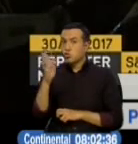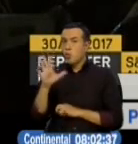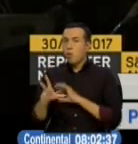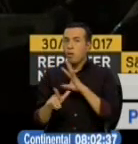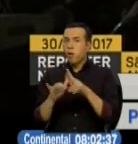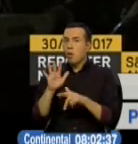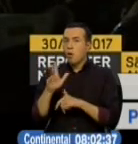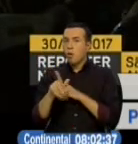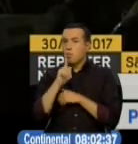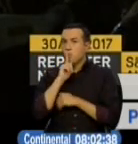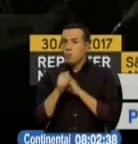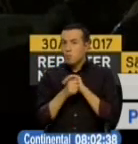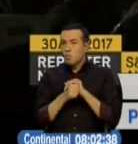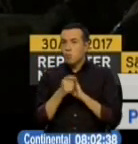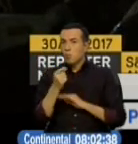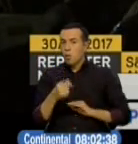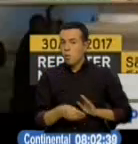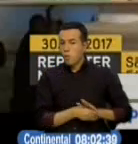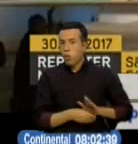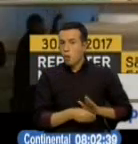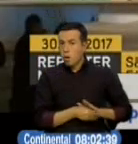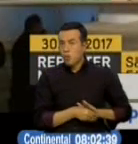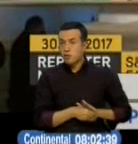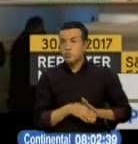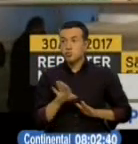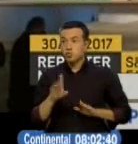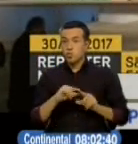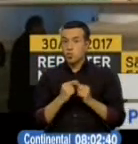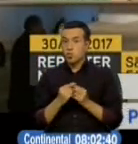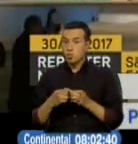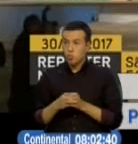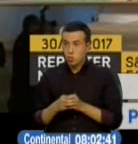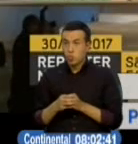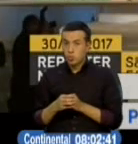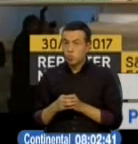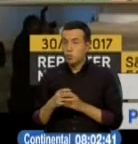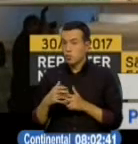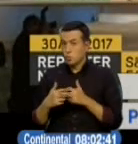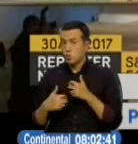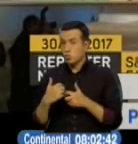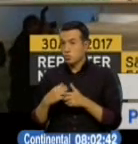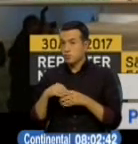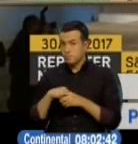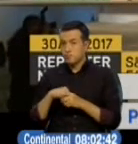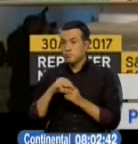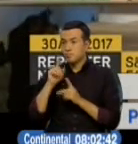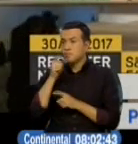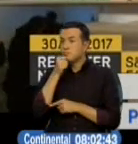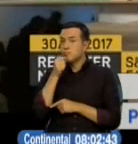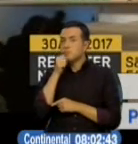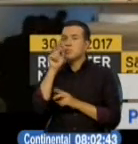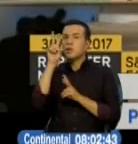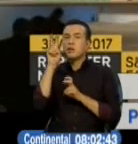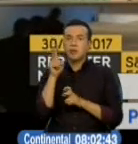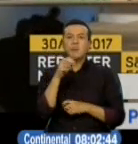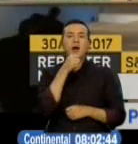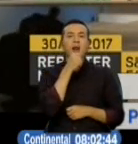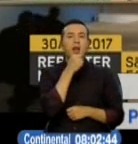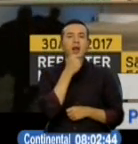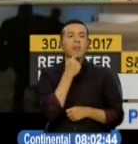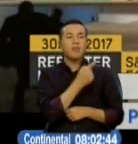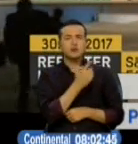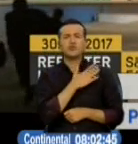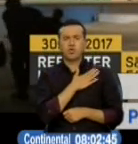corrupción pasiva, obstrucción a la justicia y asociación ilícita. El interrogatorio estará centrado en los polémicos audios en los que